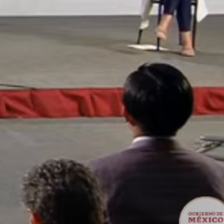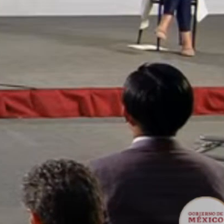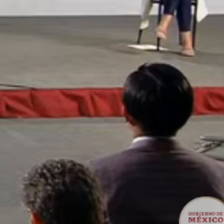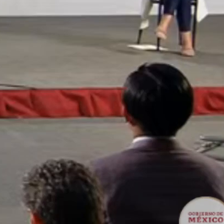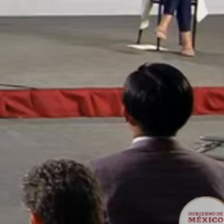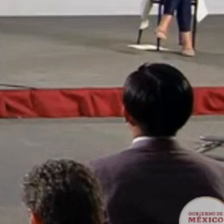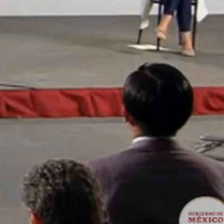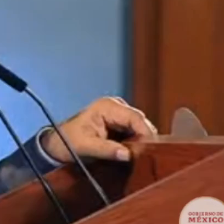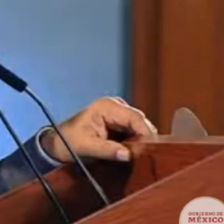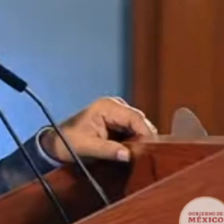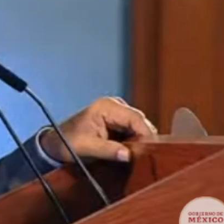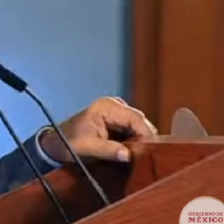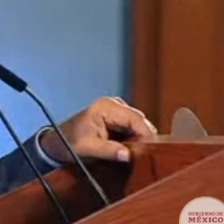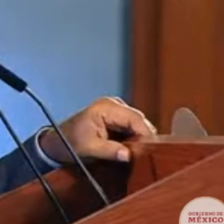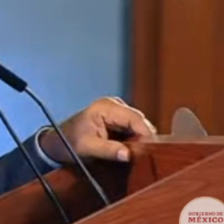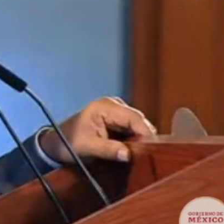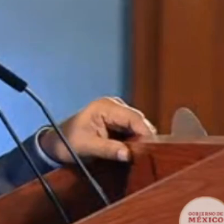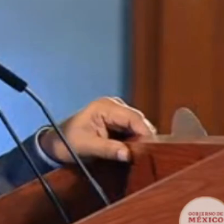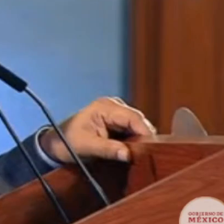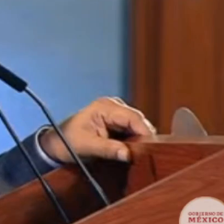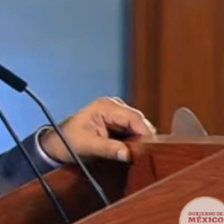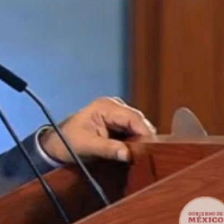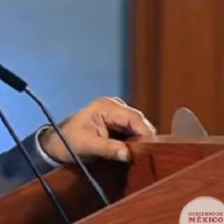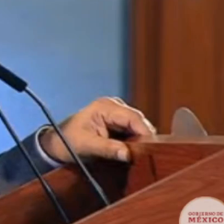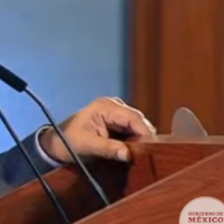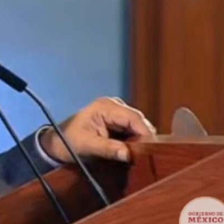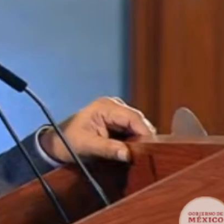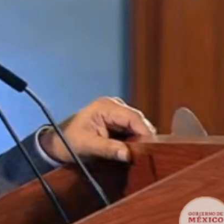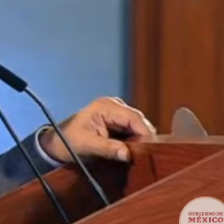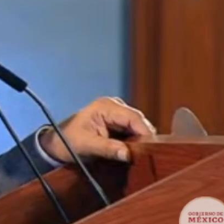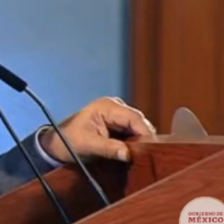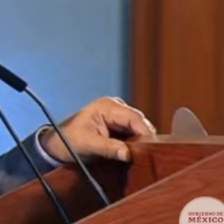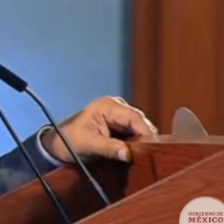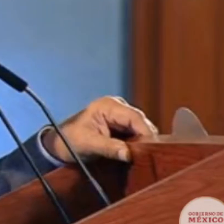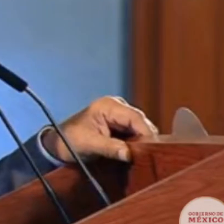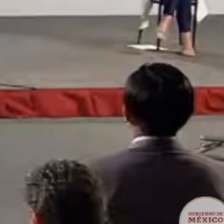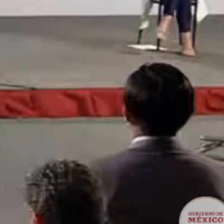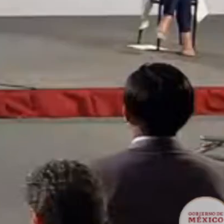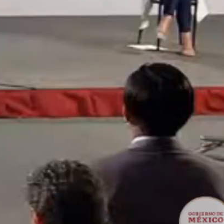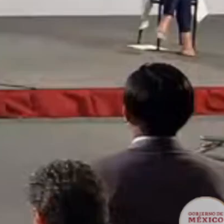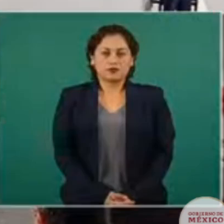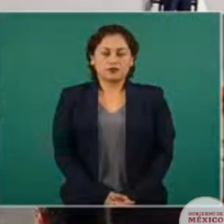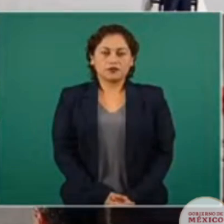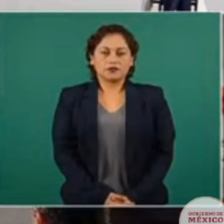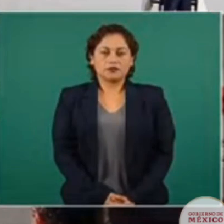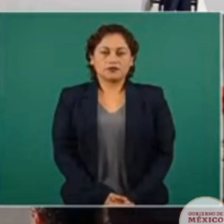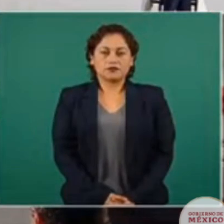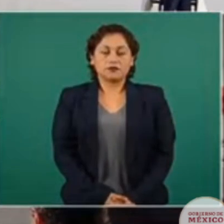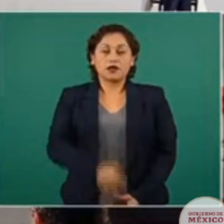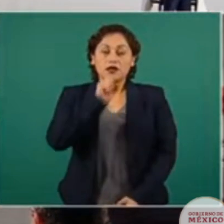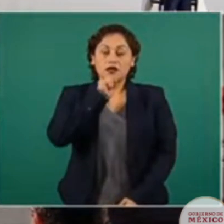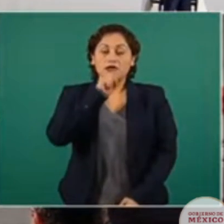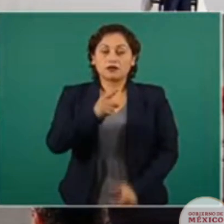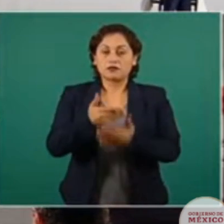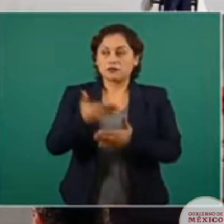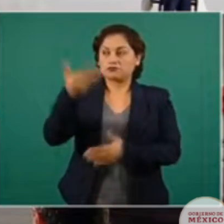persecución racista que sufrieron los chinos en el territorio de México durante las primeras décadas